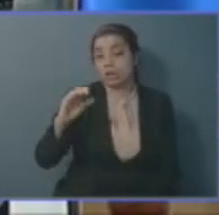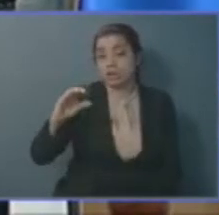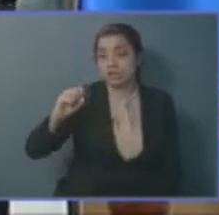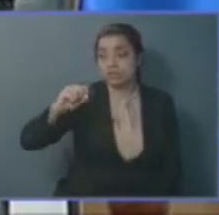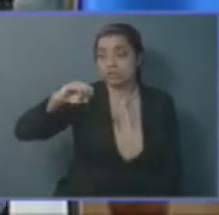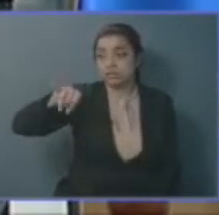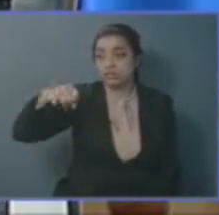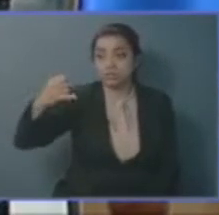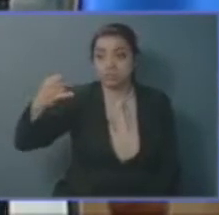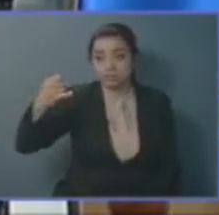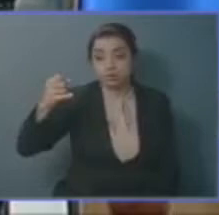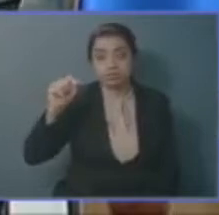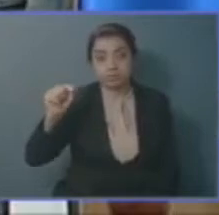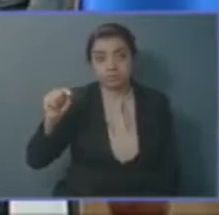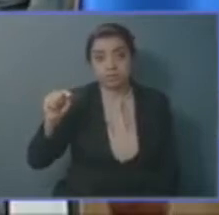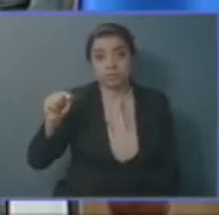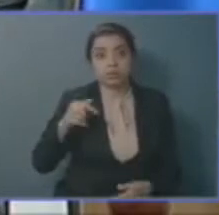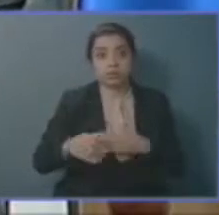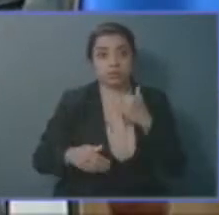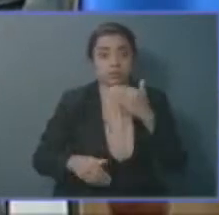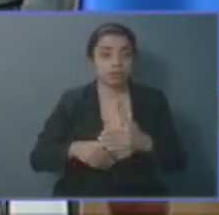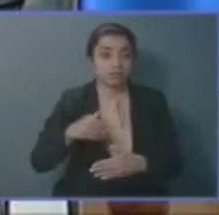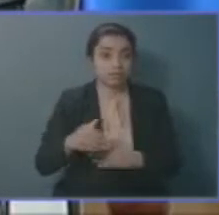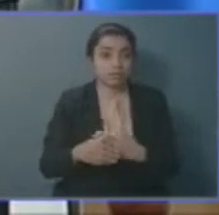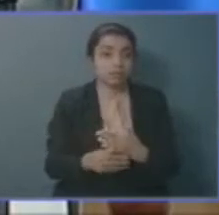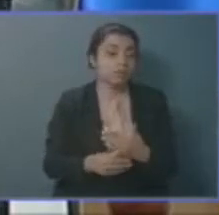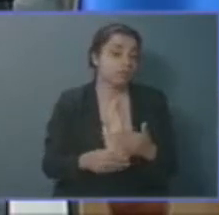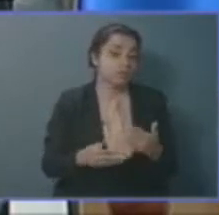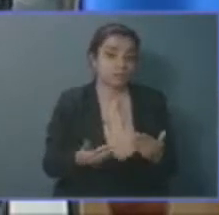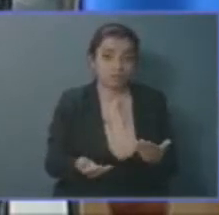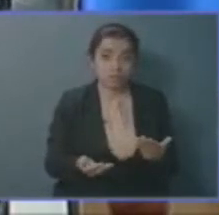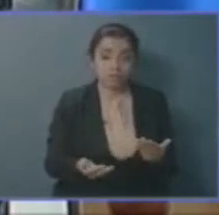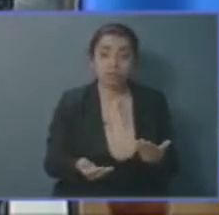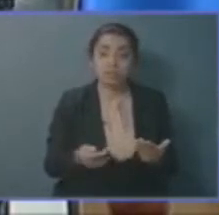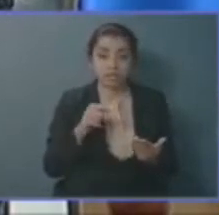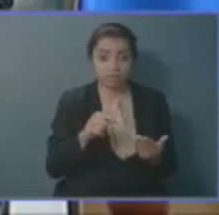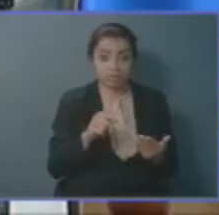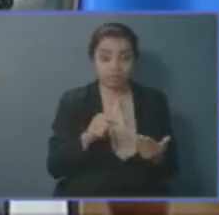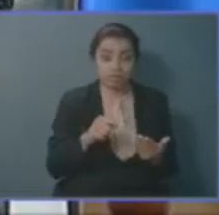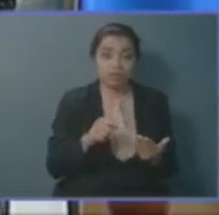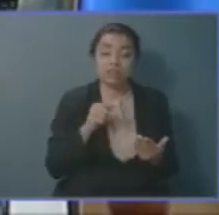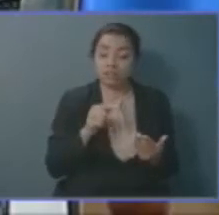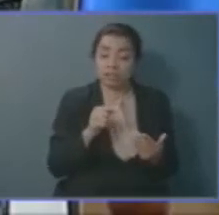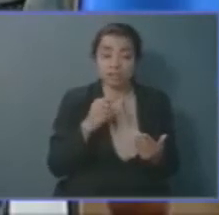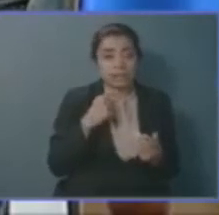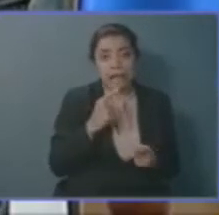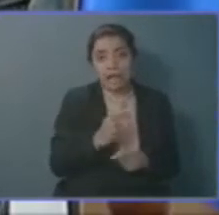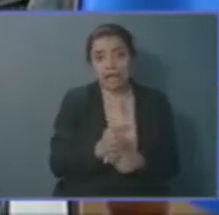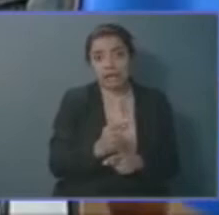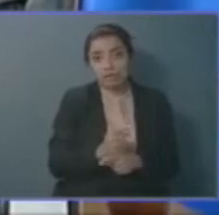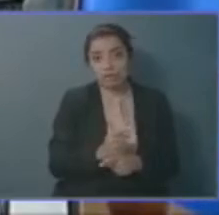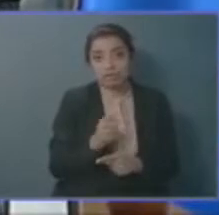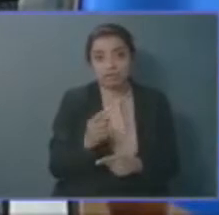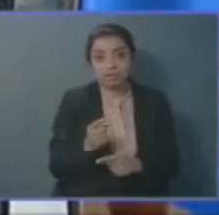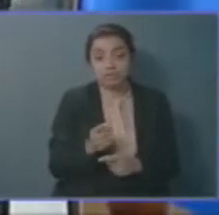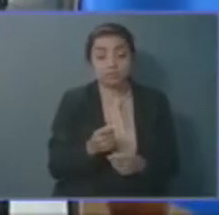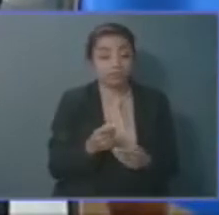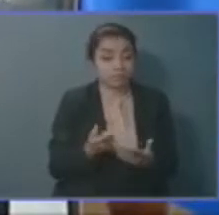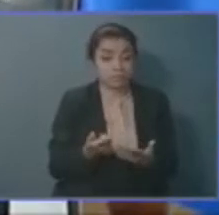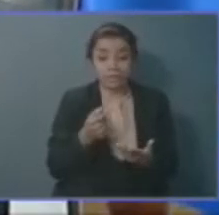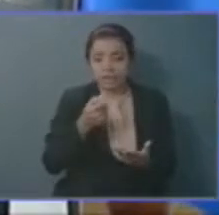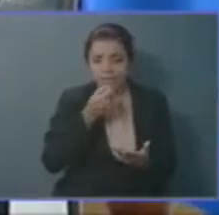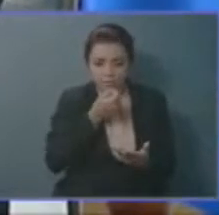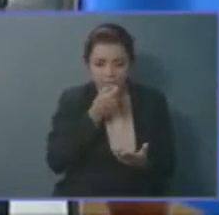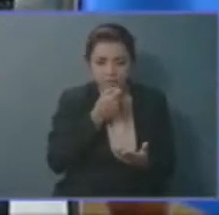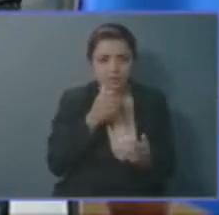ya en lo que es el proceso que a la Corte Suprema le tocará ventilar y dirimir, Pues es justamente esa transcripción de las grabaciones